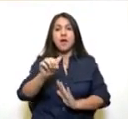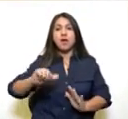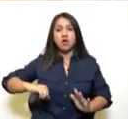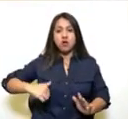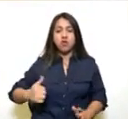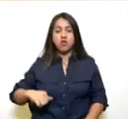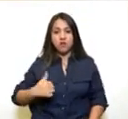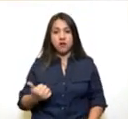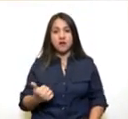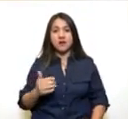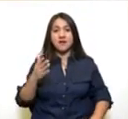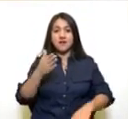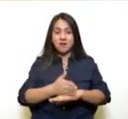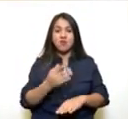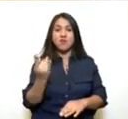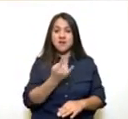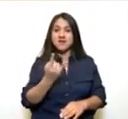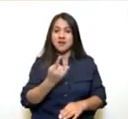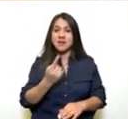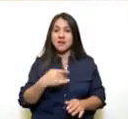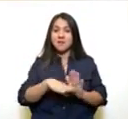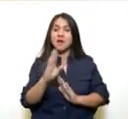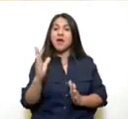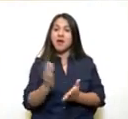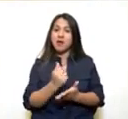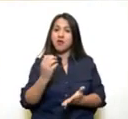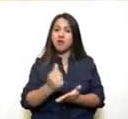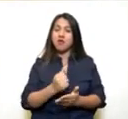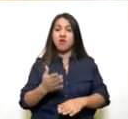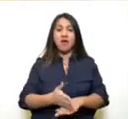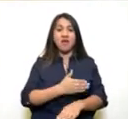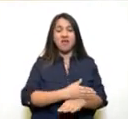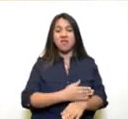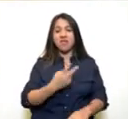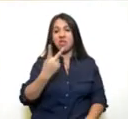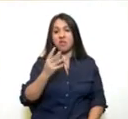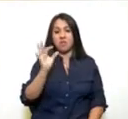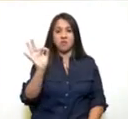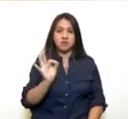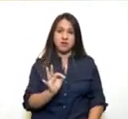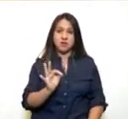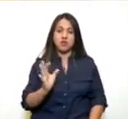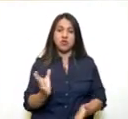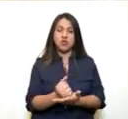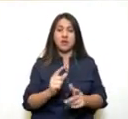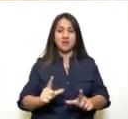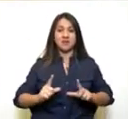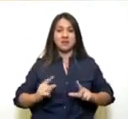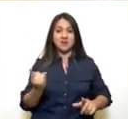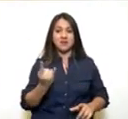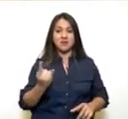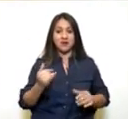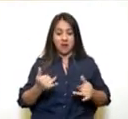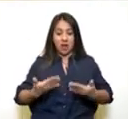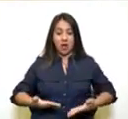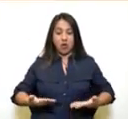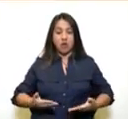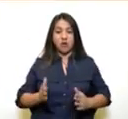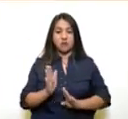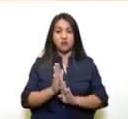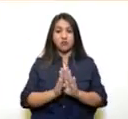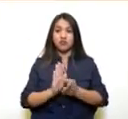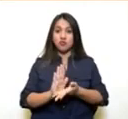van llegando a la universidad antes era un 2% hoy día es 18 por ciento yo sólo quería